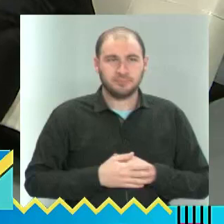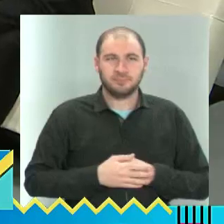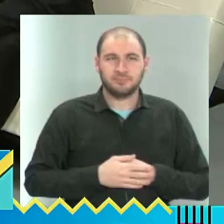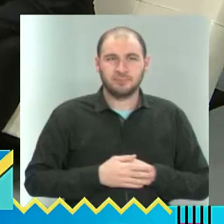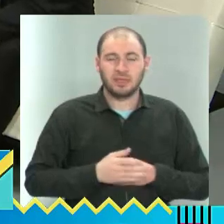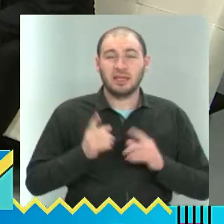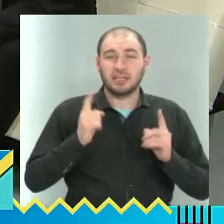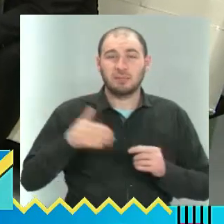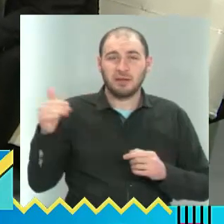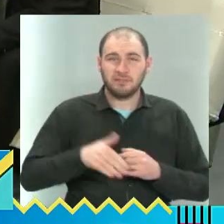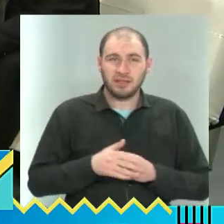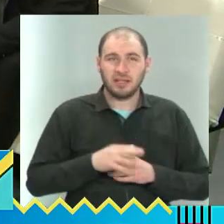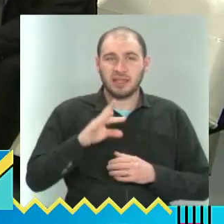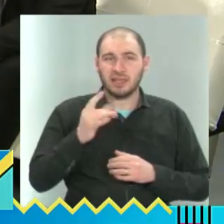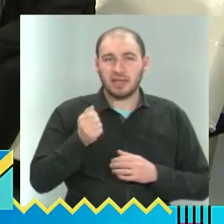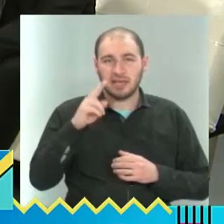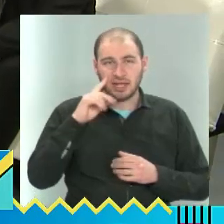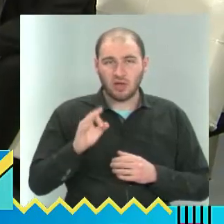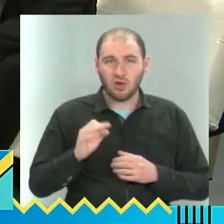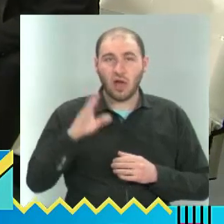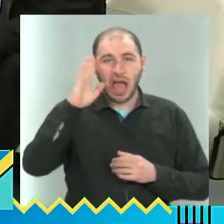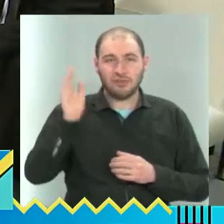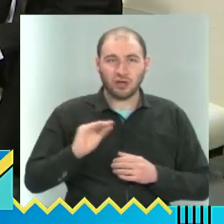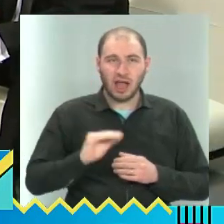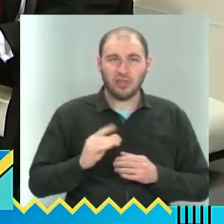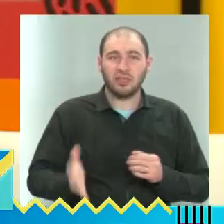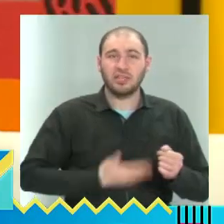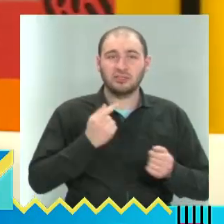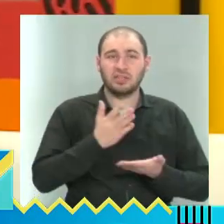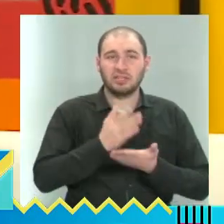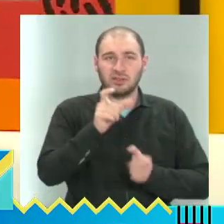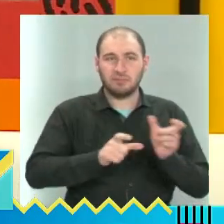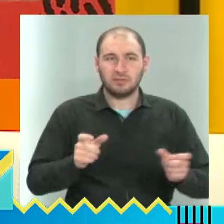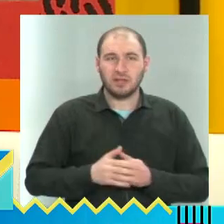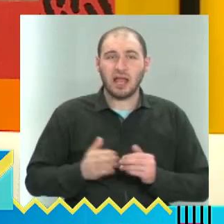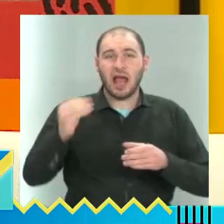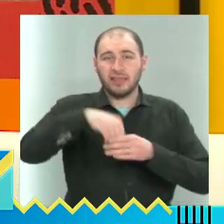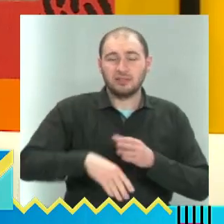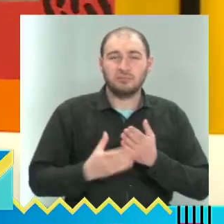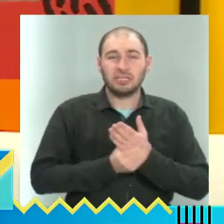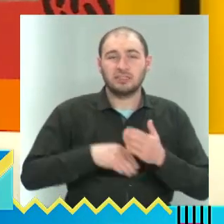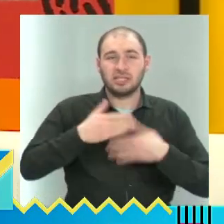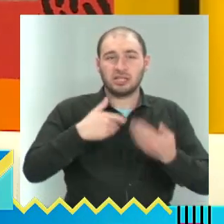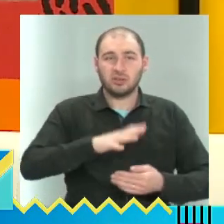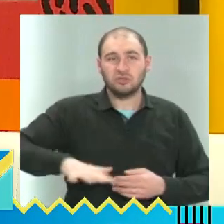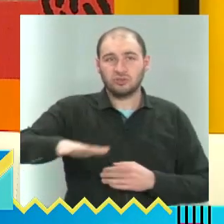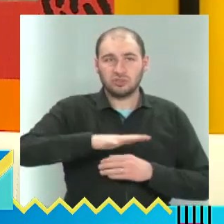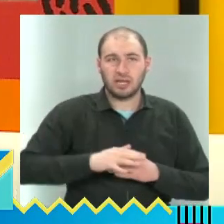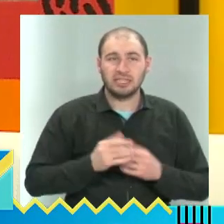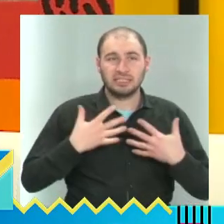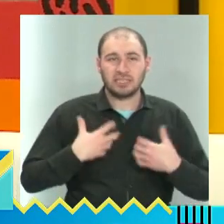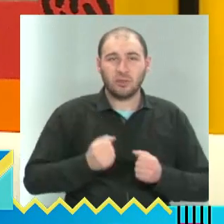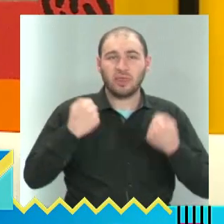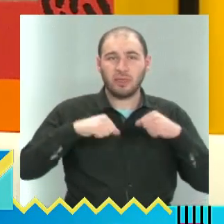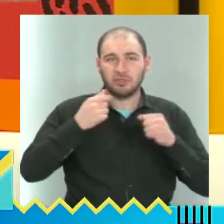Por la invitación. También está con nosotros Darío Gagliano, abogado de la Dirección de Derechos Humanos que depende del Ministerio de Desarrollo Social y Salud